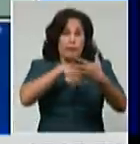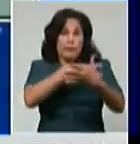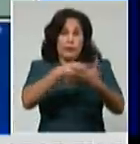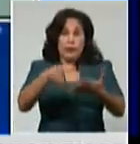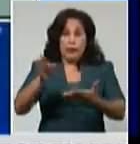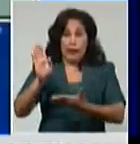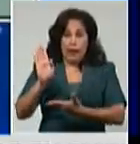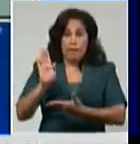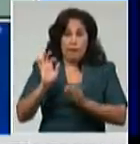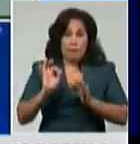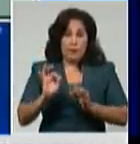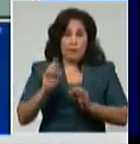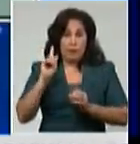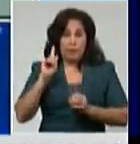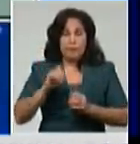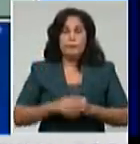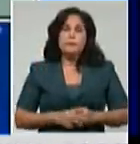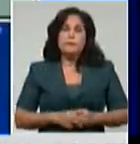pueden apreciar,